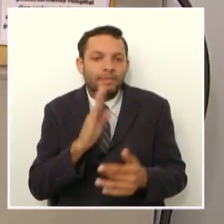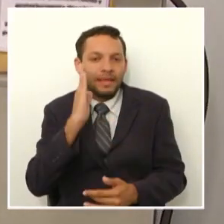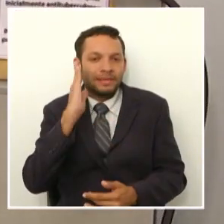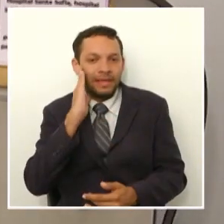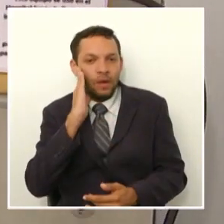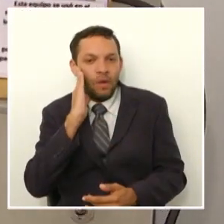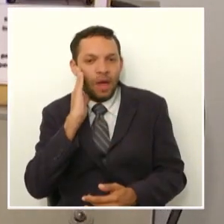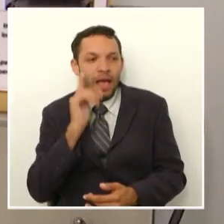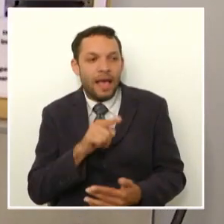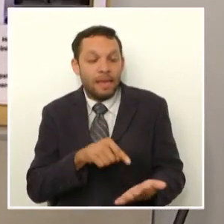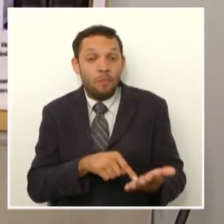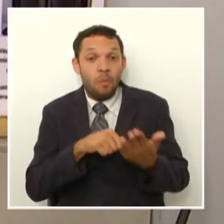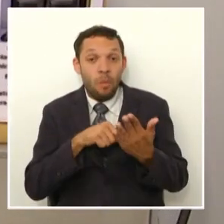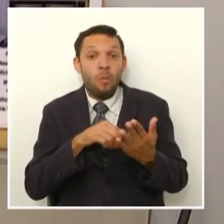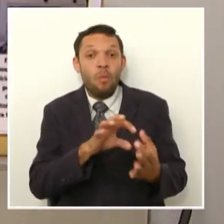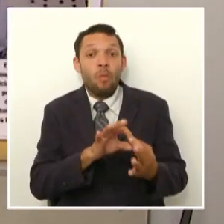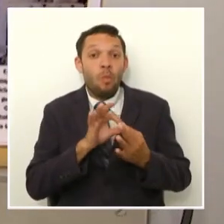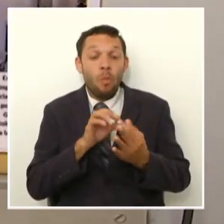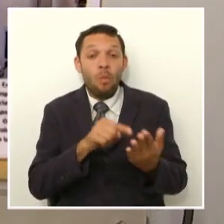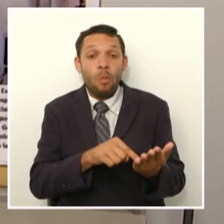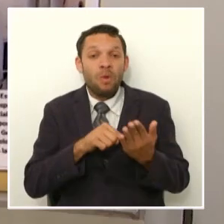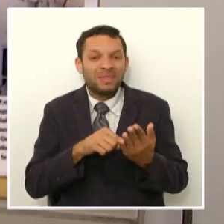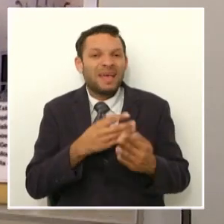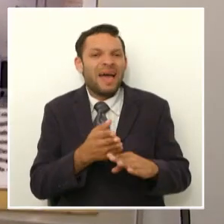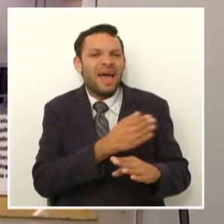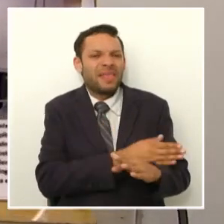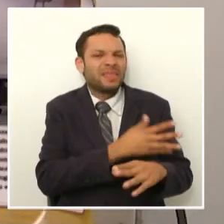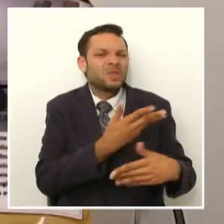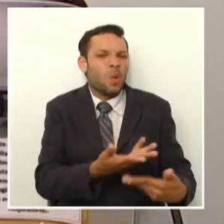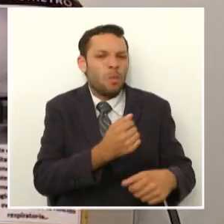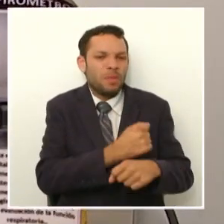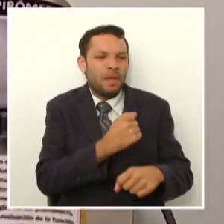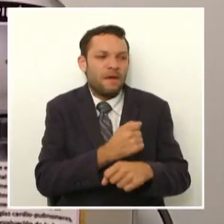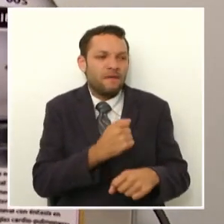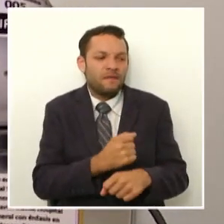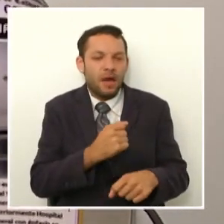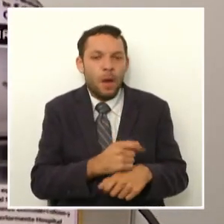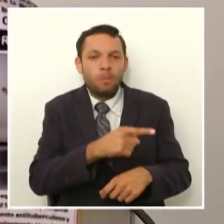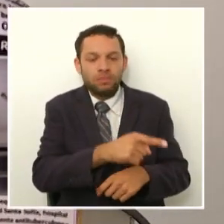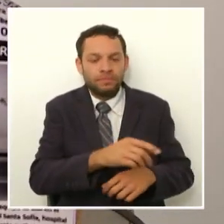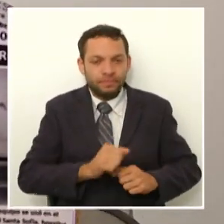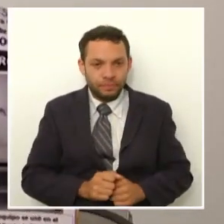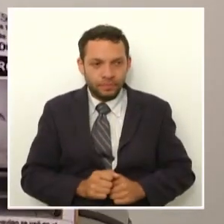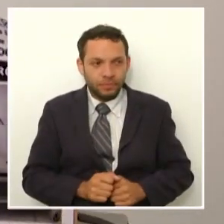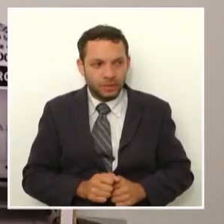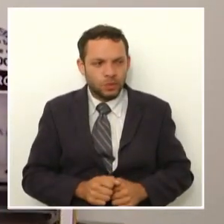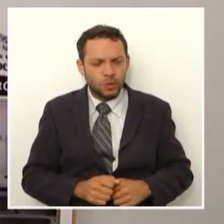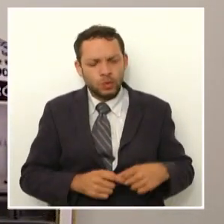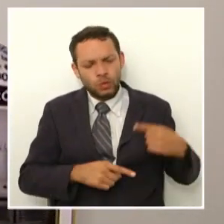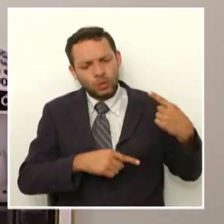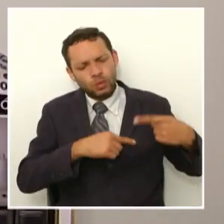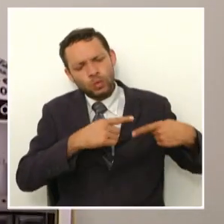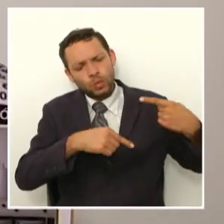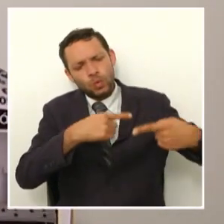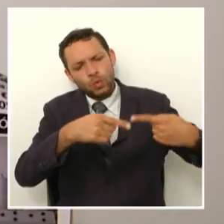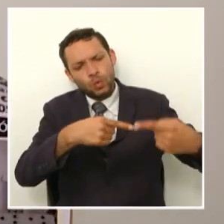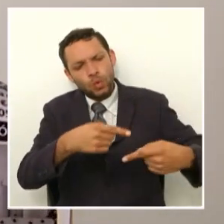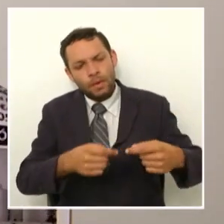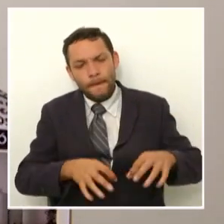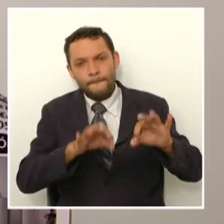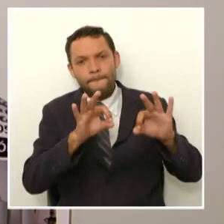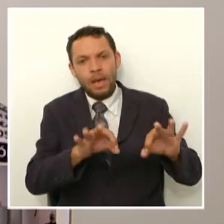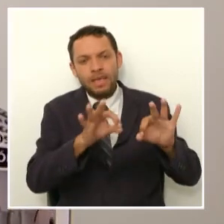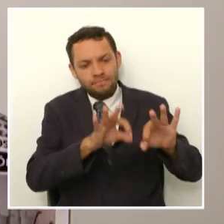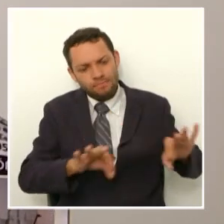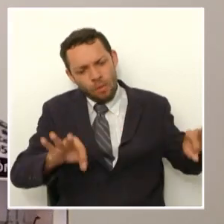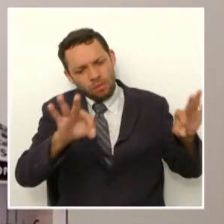del aparato. Ahí había que inscribirlo, eso es un aparato, históricamente es de una